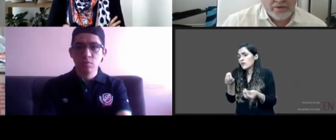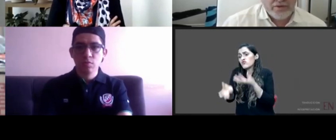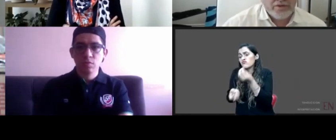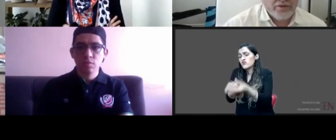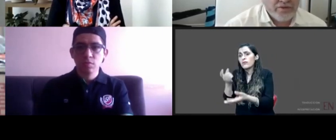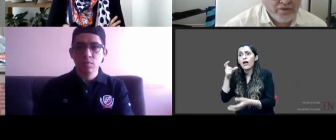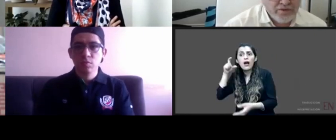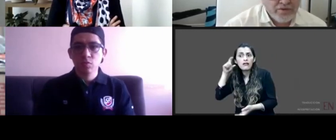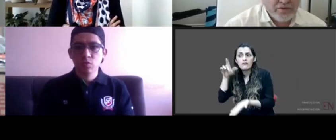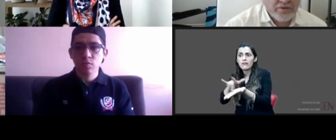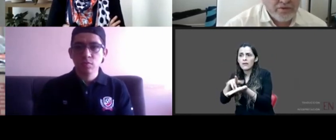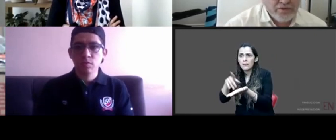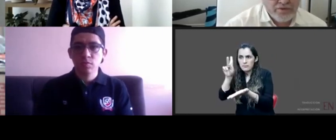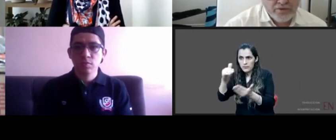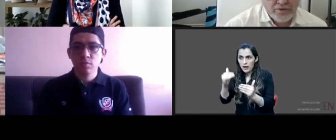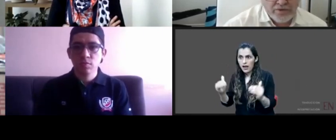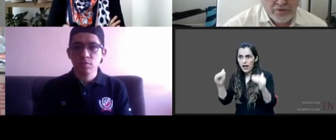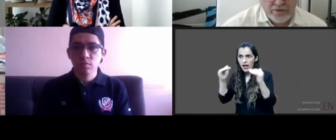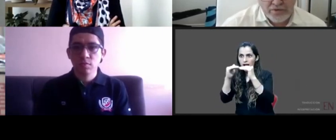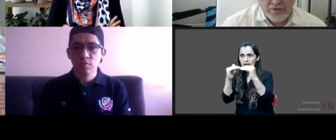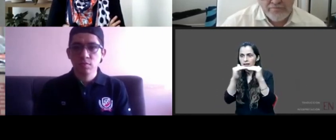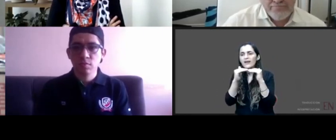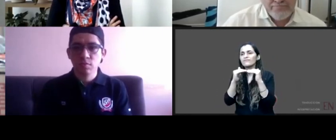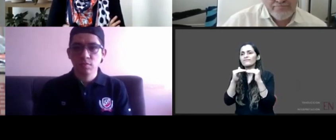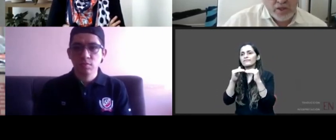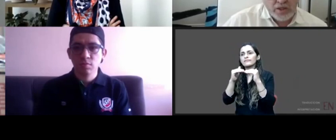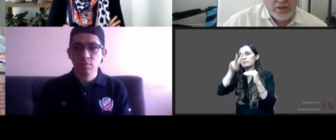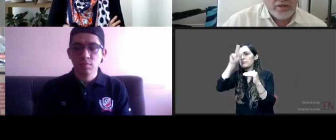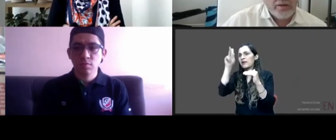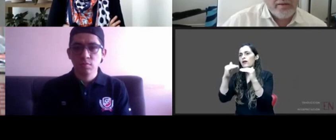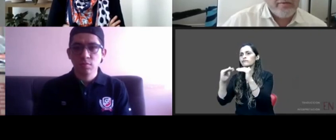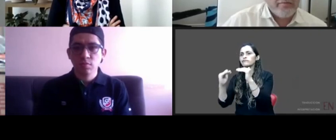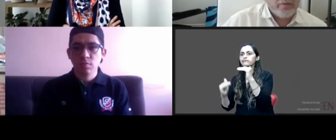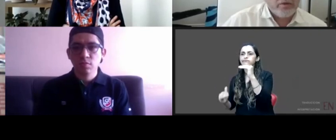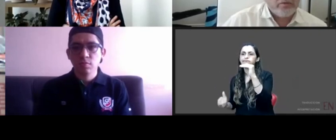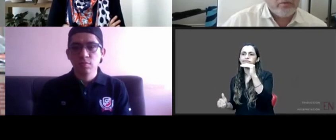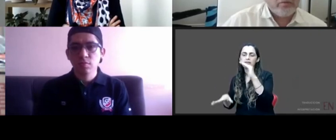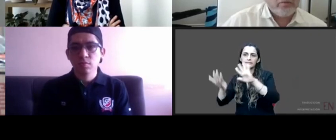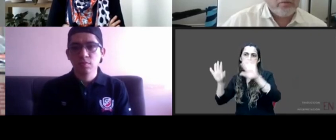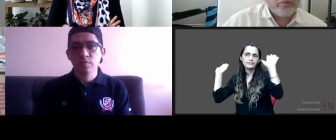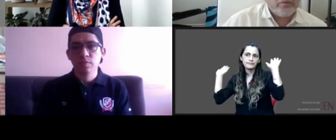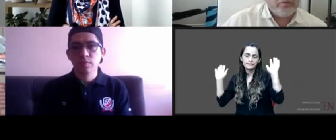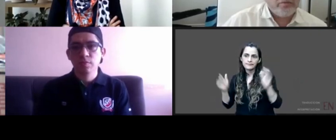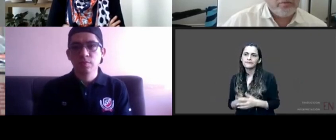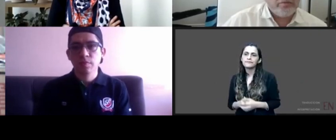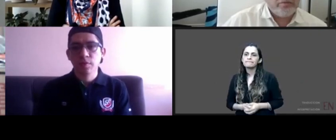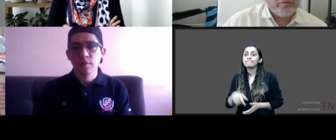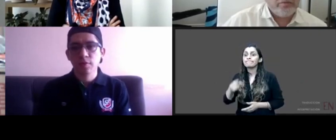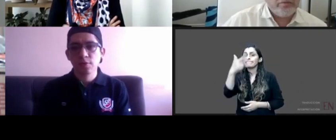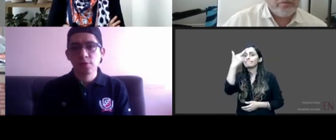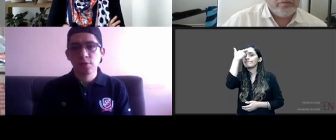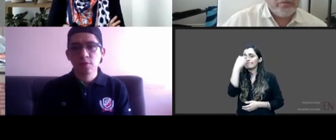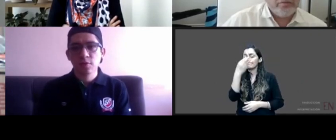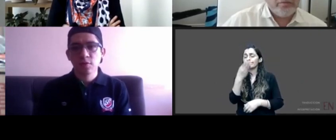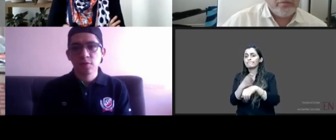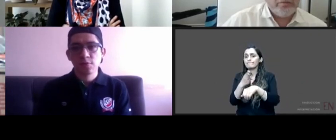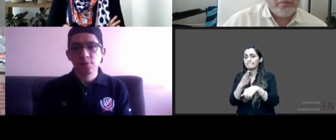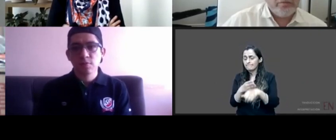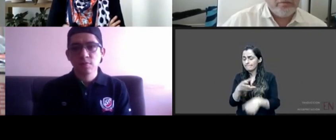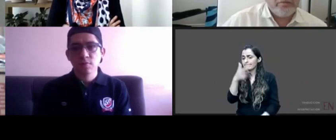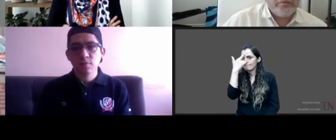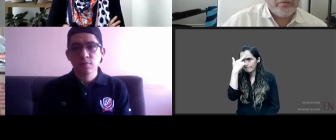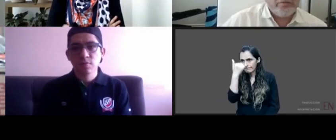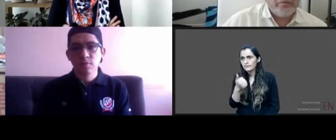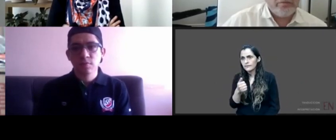pues es muy claro, muy puntual lo que dice respecto a los retos, desafíos que hay. El tema de la participación